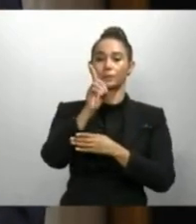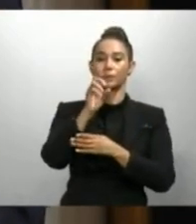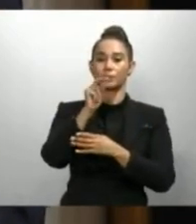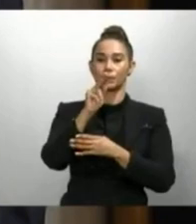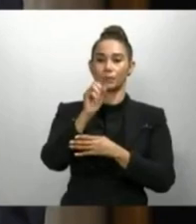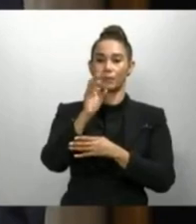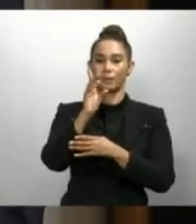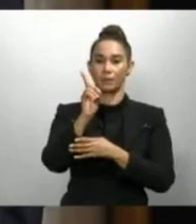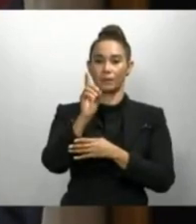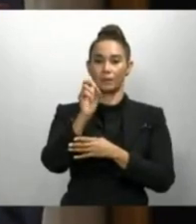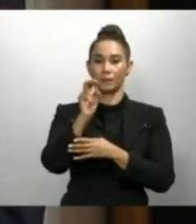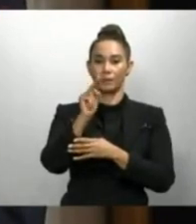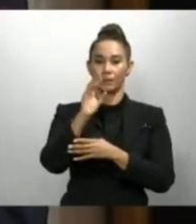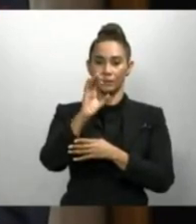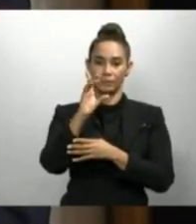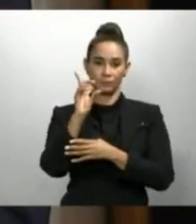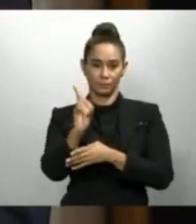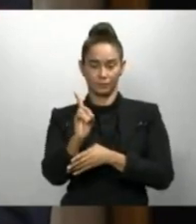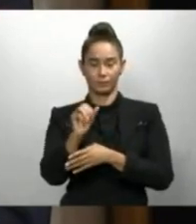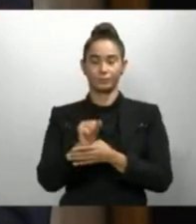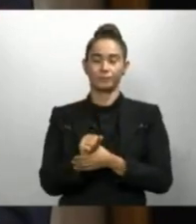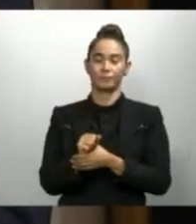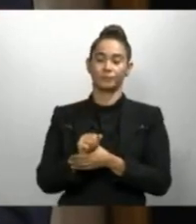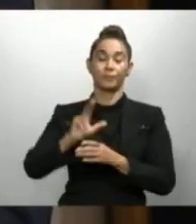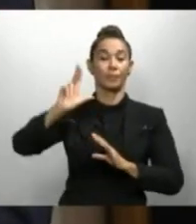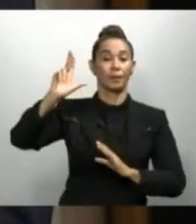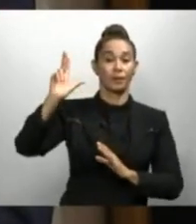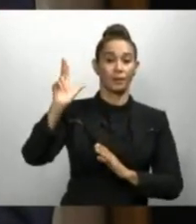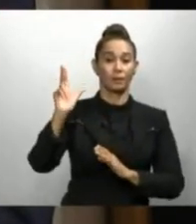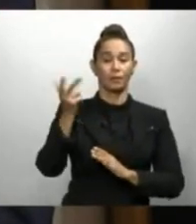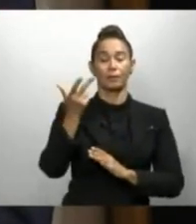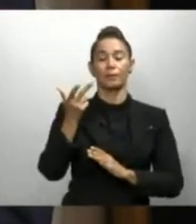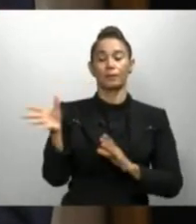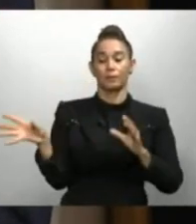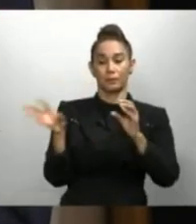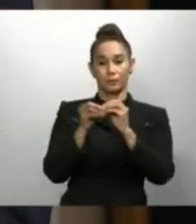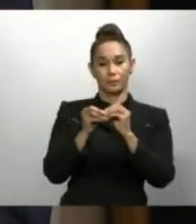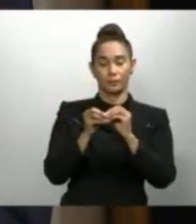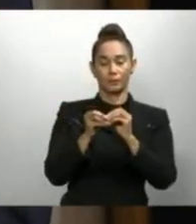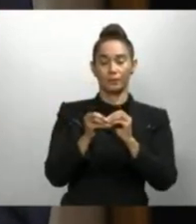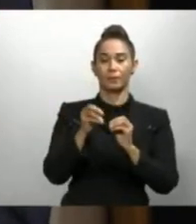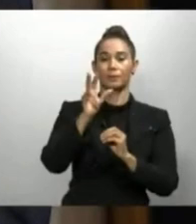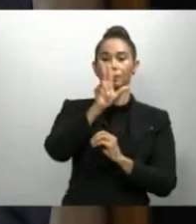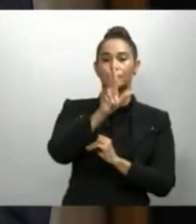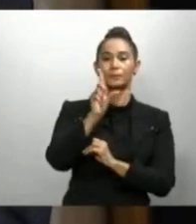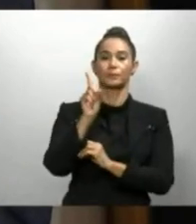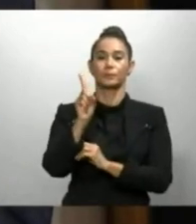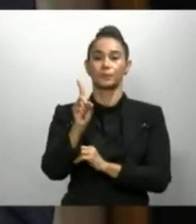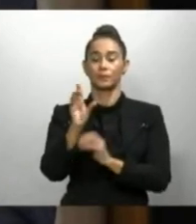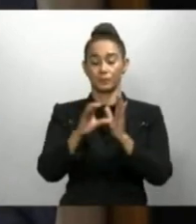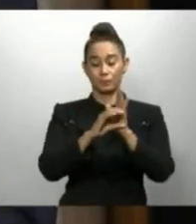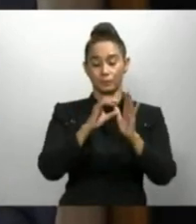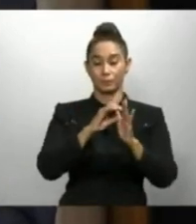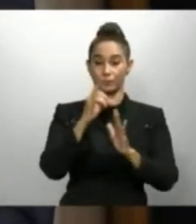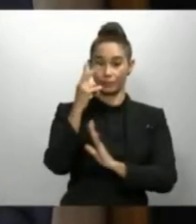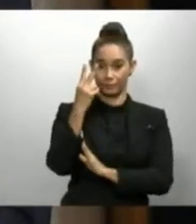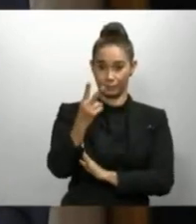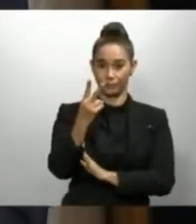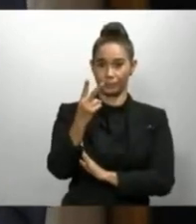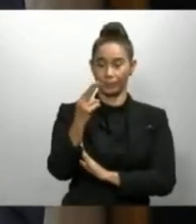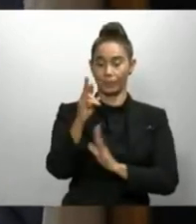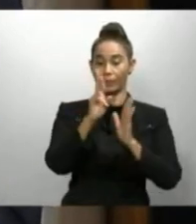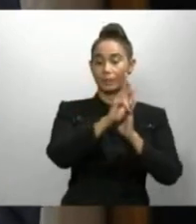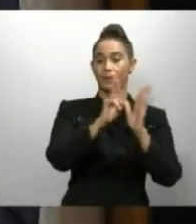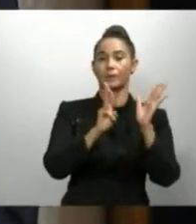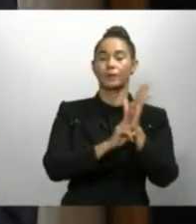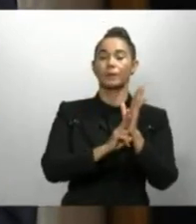Artículo 3. Se agrega el siguiente artículo 31 al capítulo 2 del